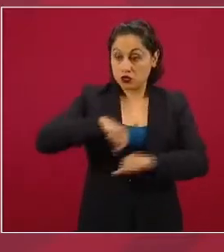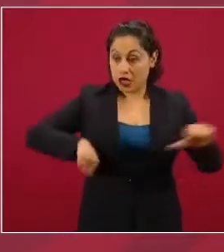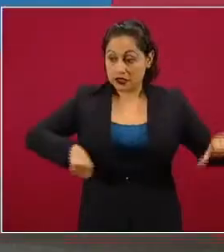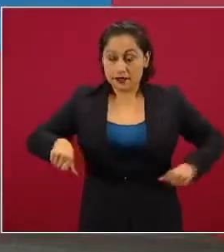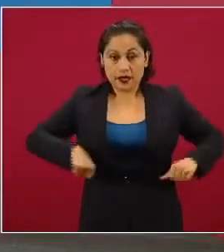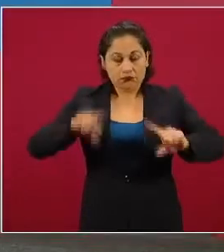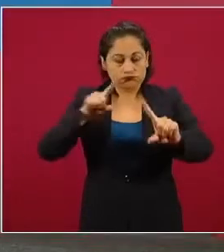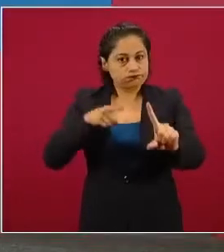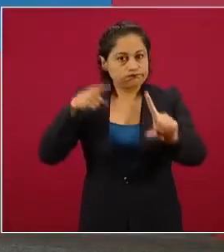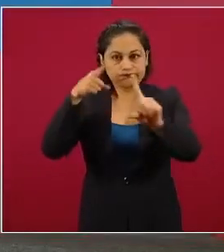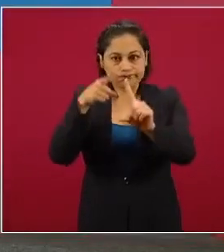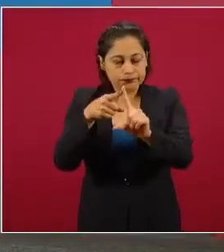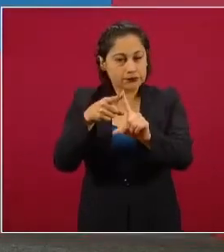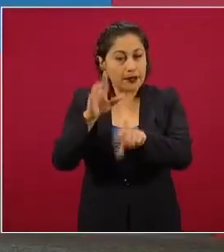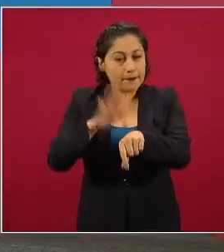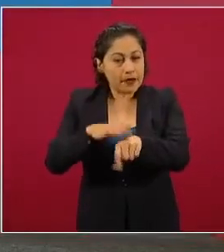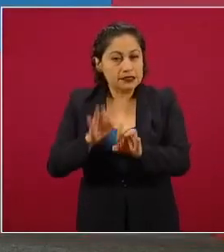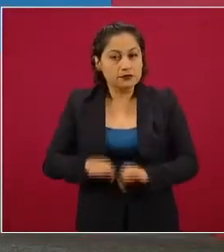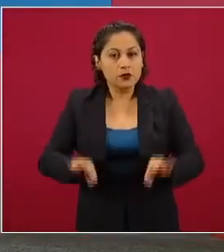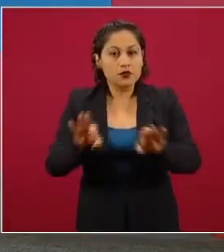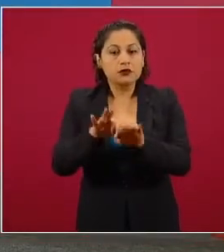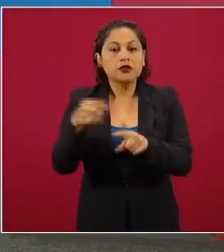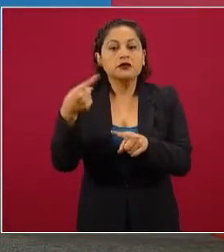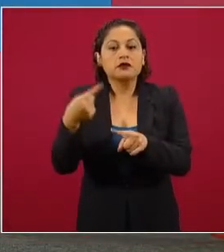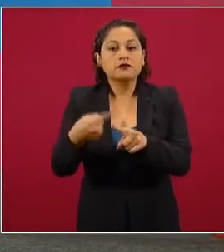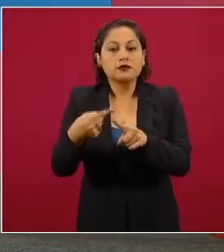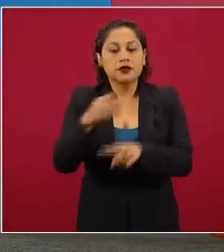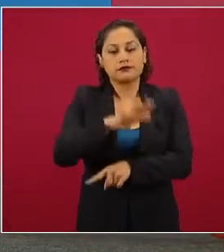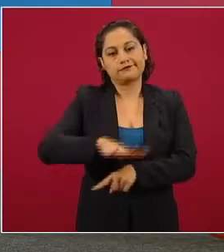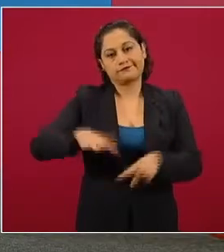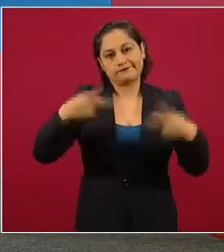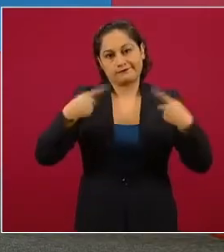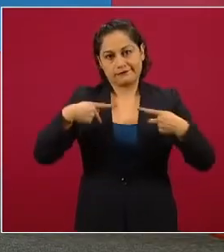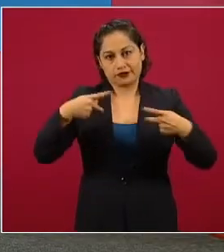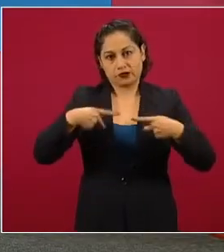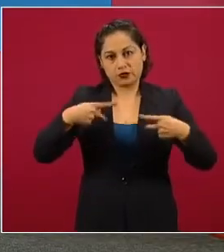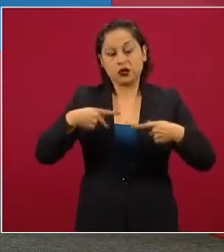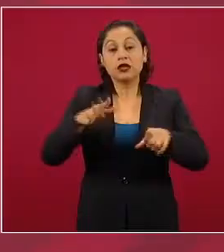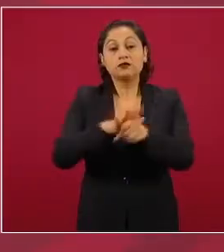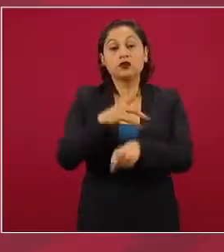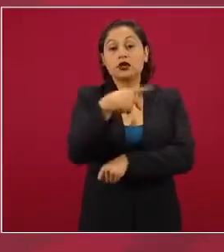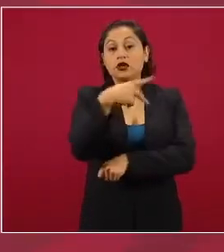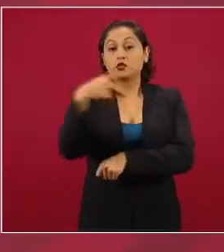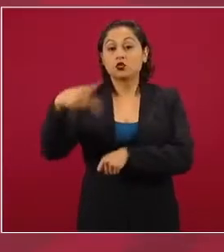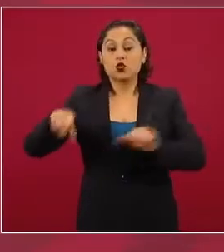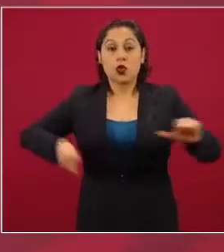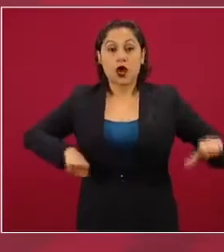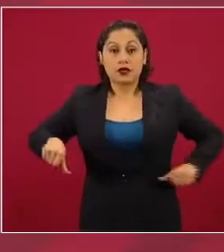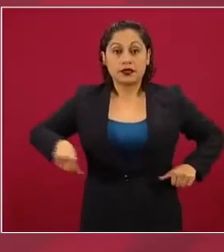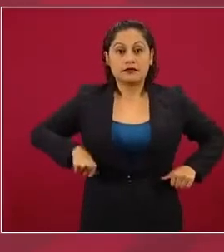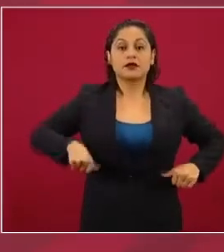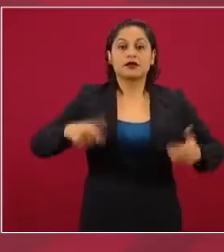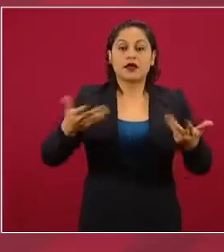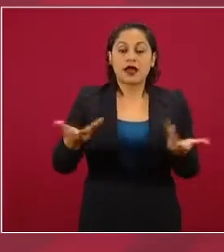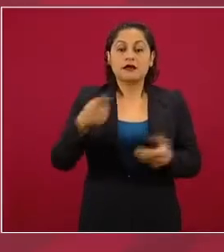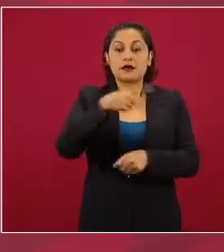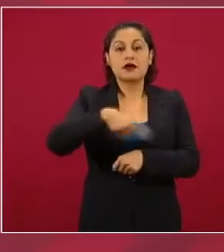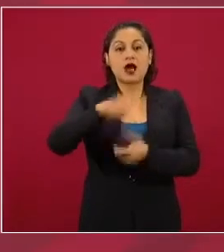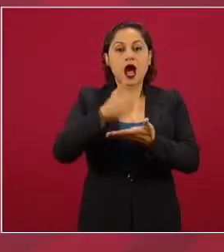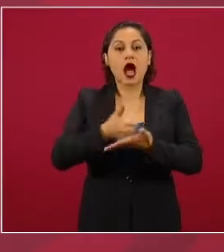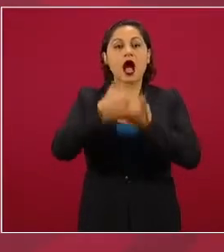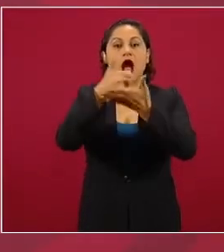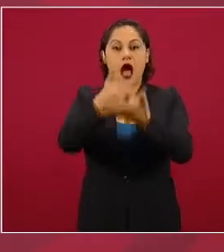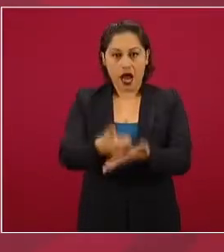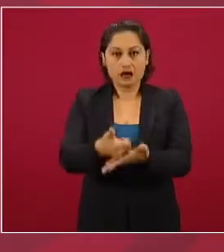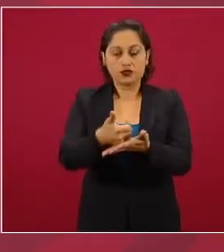es la población, que con su comportamiento mantiene el equilibrio entre lo social y lo sanitario,